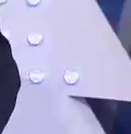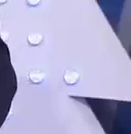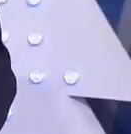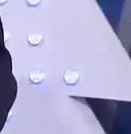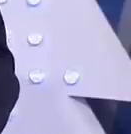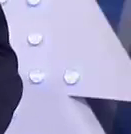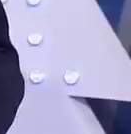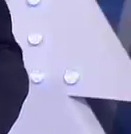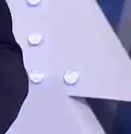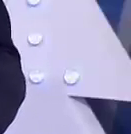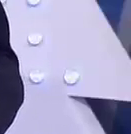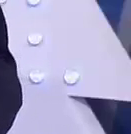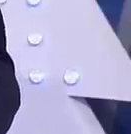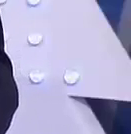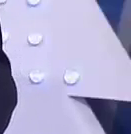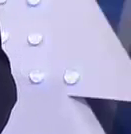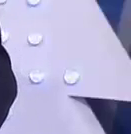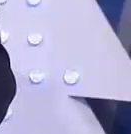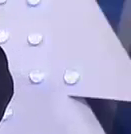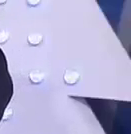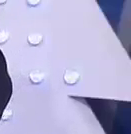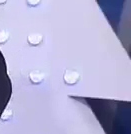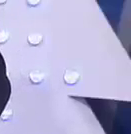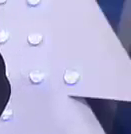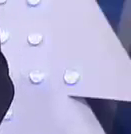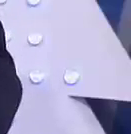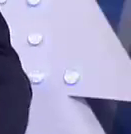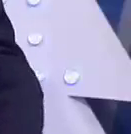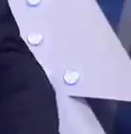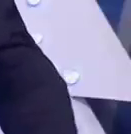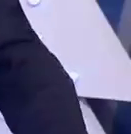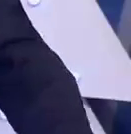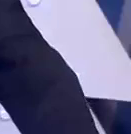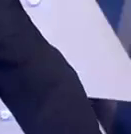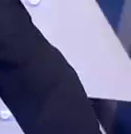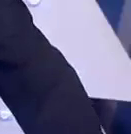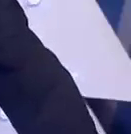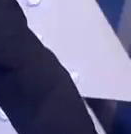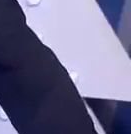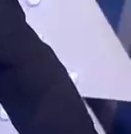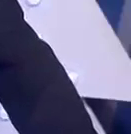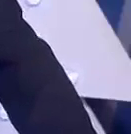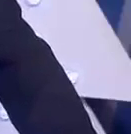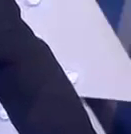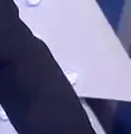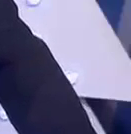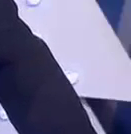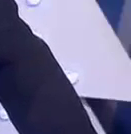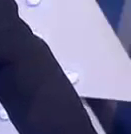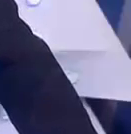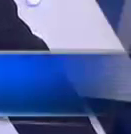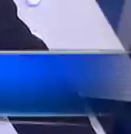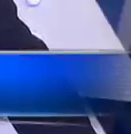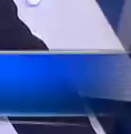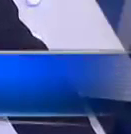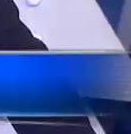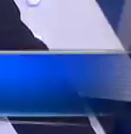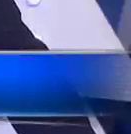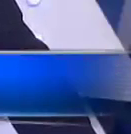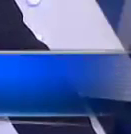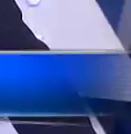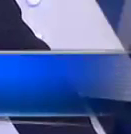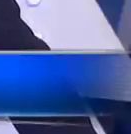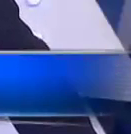Atención, el ministro coordinador de seguridad César Navas confirmó que se utilizaron fusiles durante el ataque perpetrado en el campamento minero de